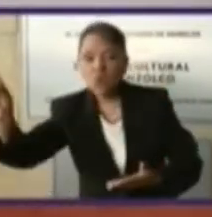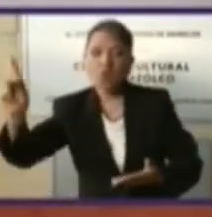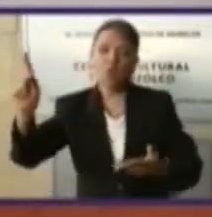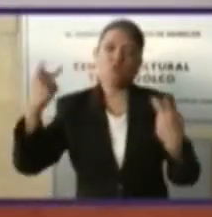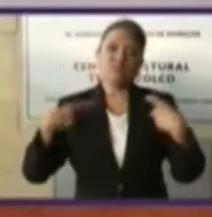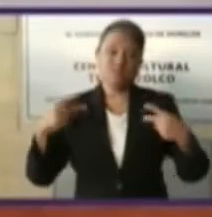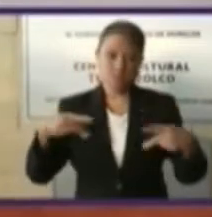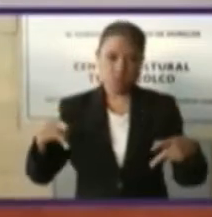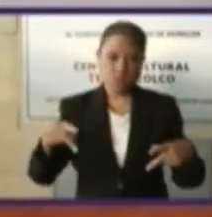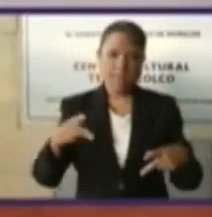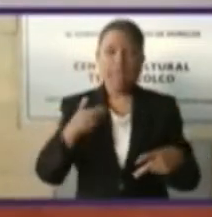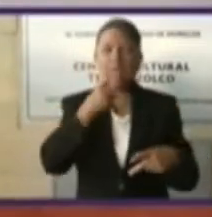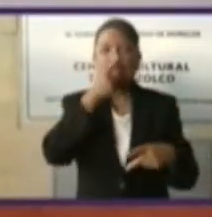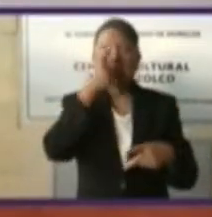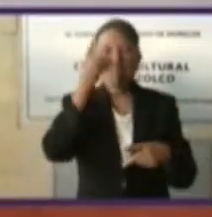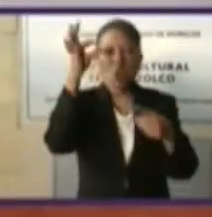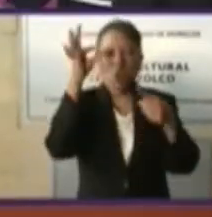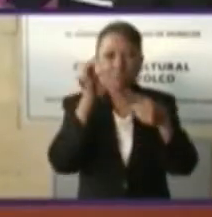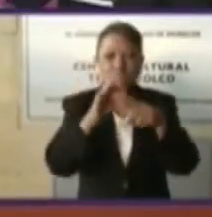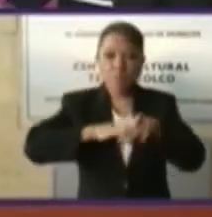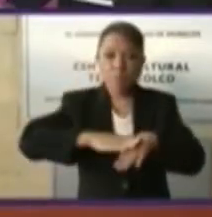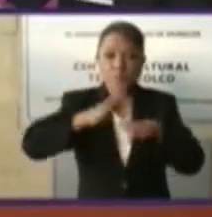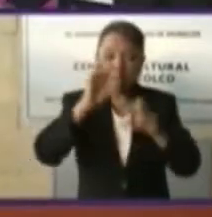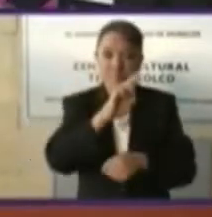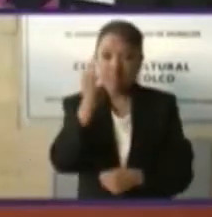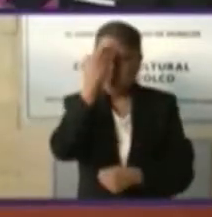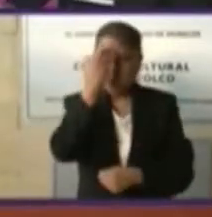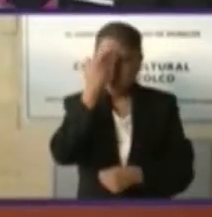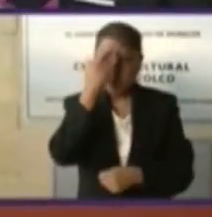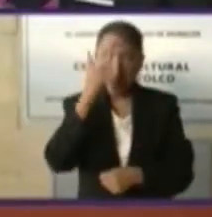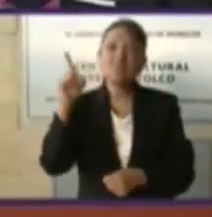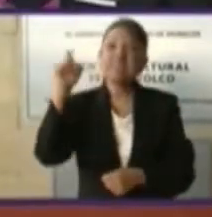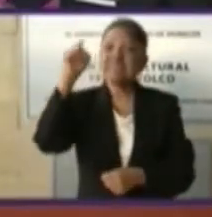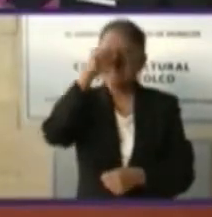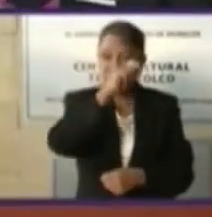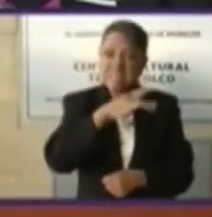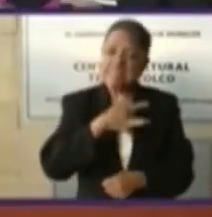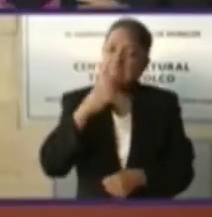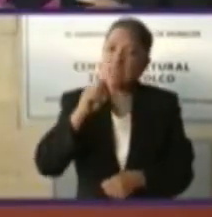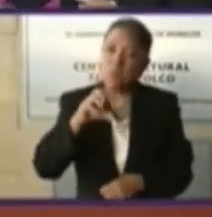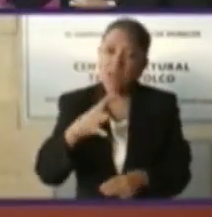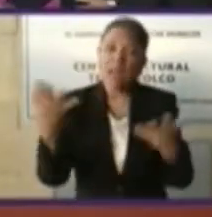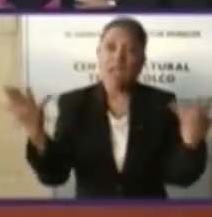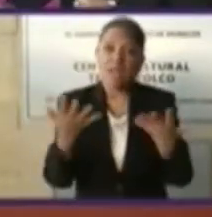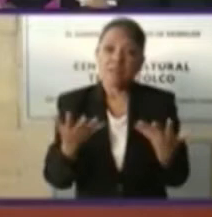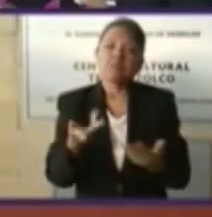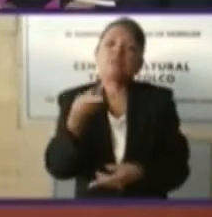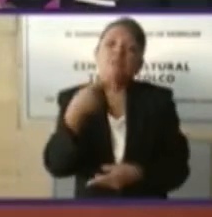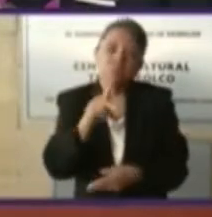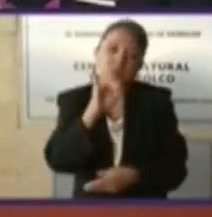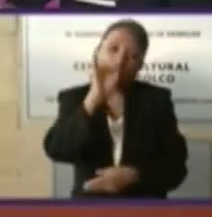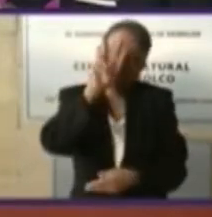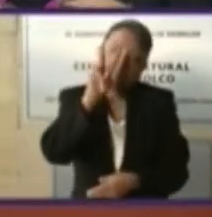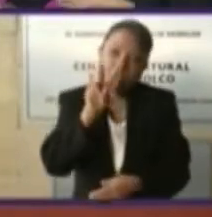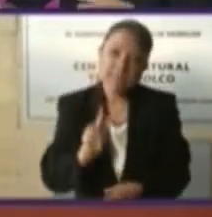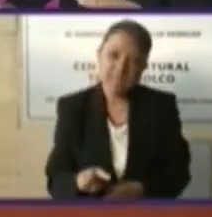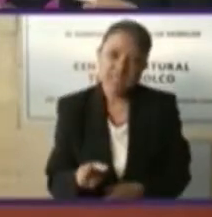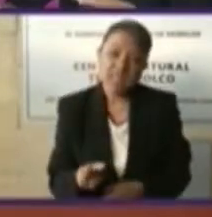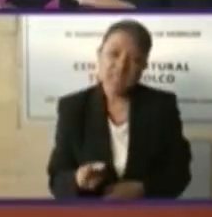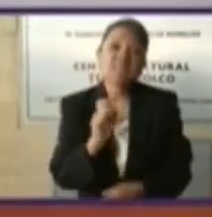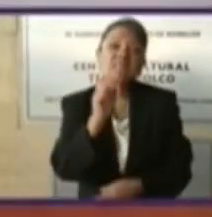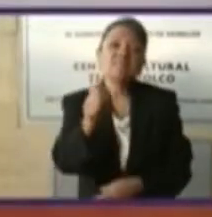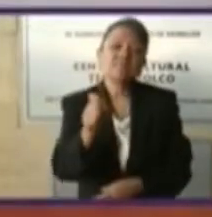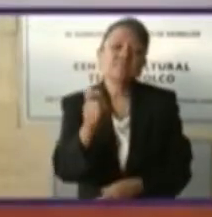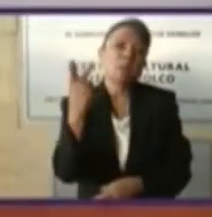vez, como un reconocimiento que cuesta mucho hacer, que duele mucho hacer, pero que por supuesto es real.